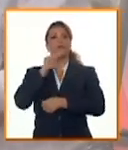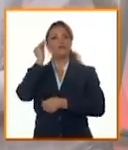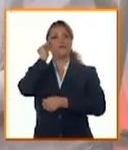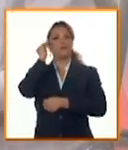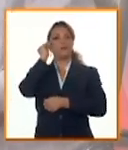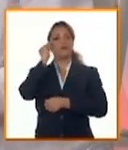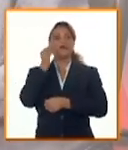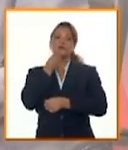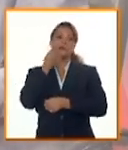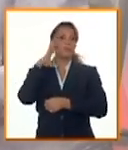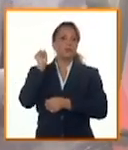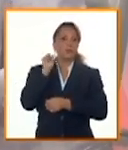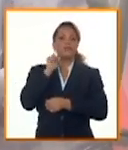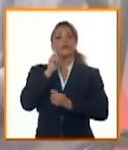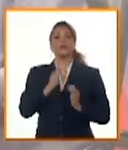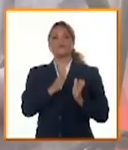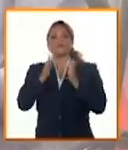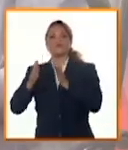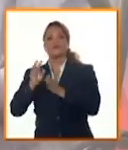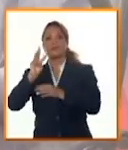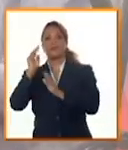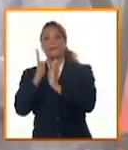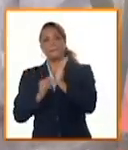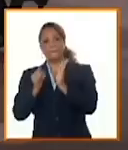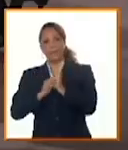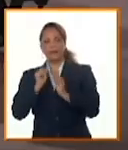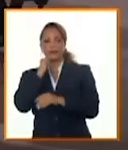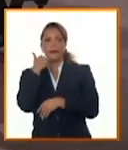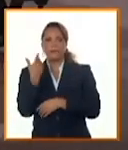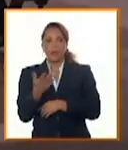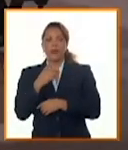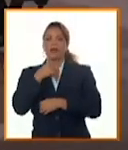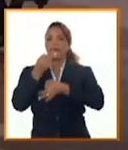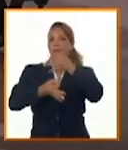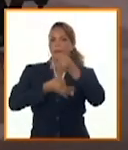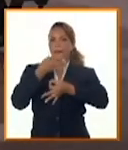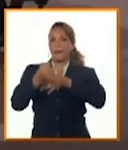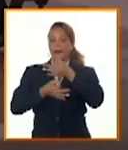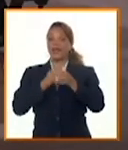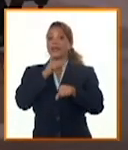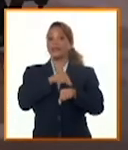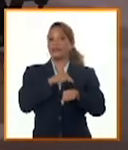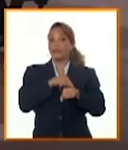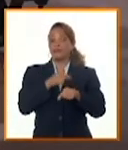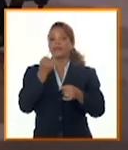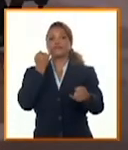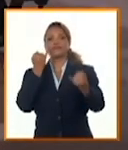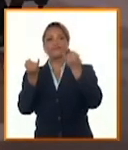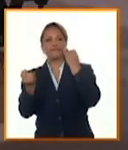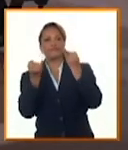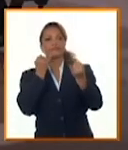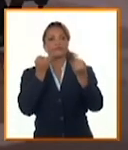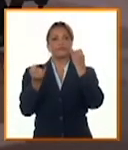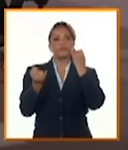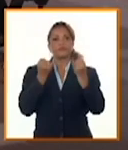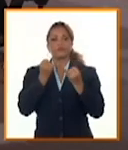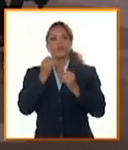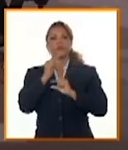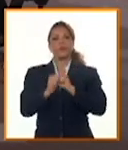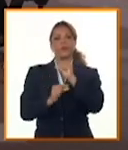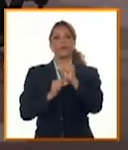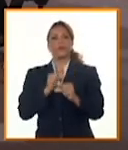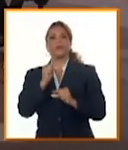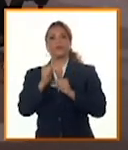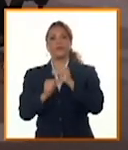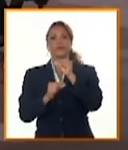más pero tampoco es una camisa de fuerza es este son los tiempos que hemos identificado que gradualmente con